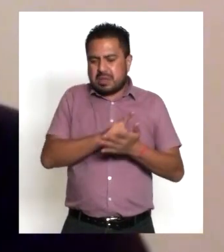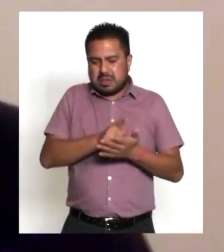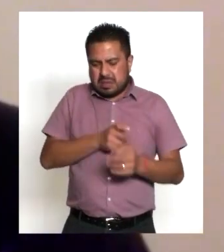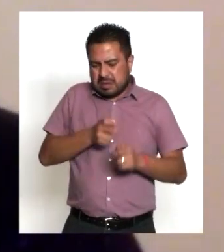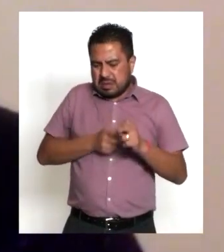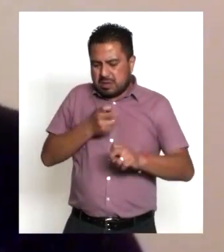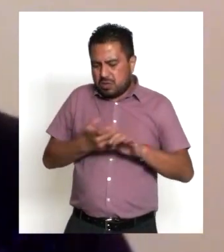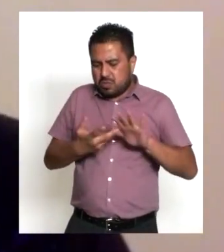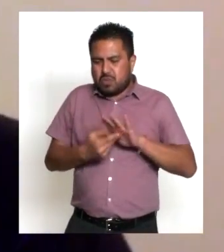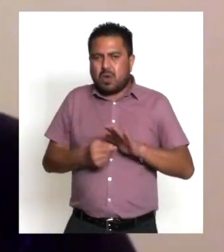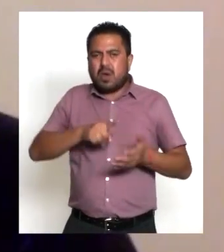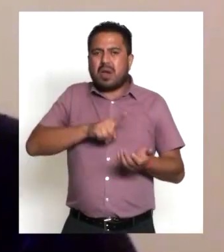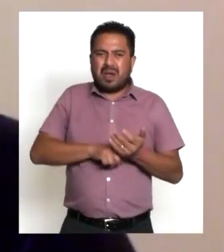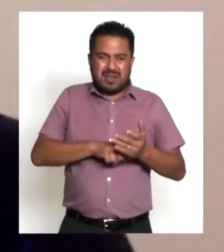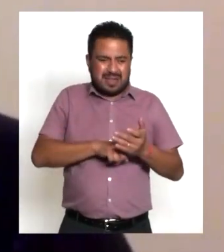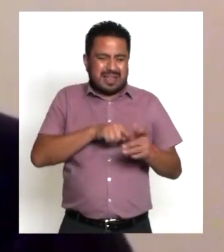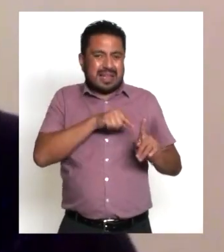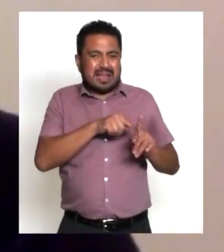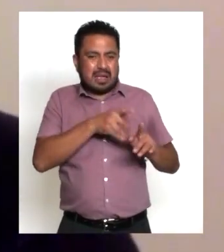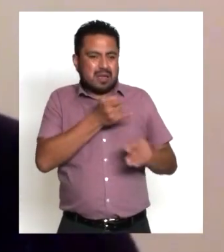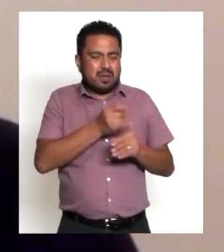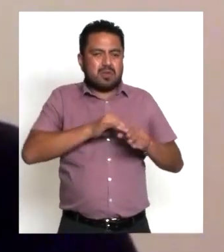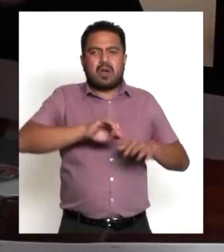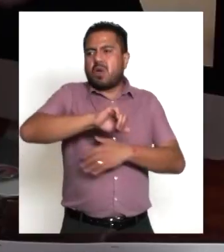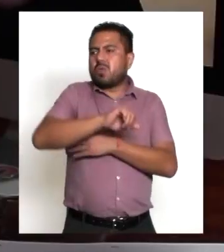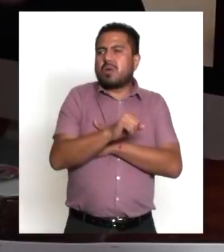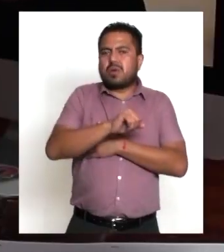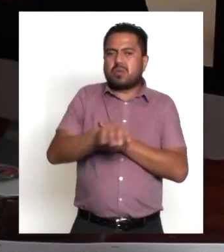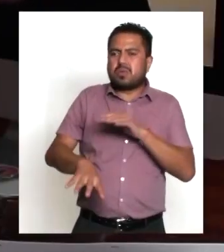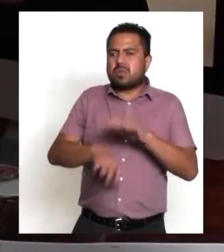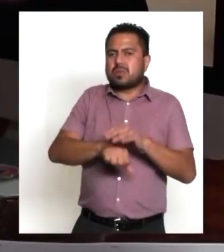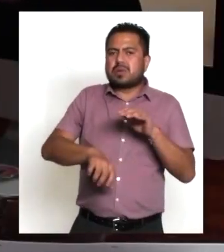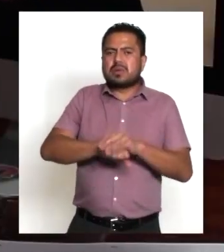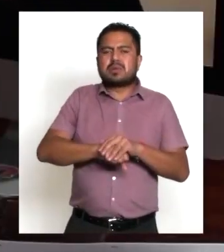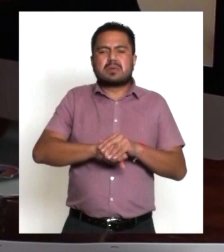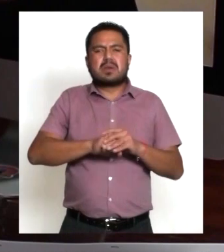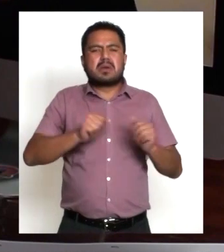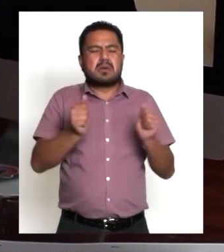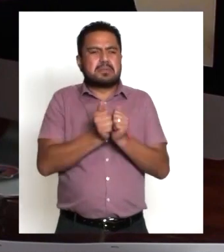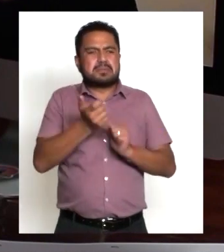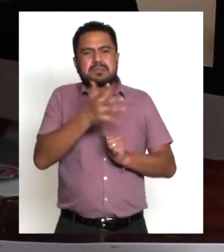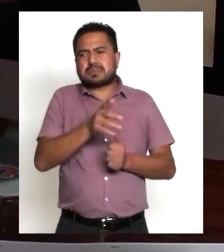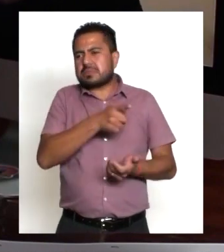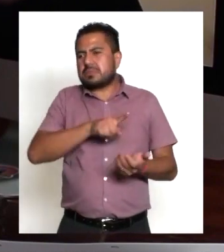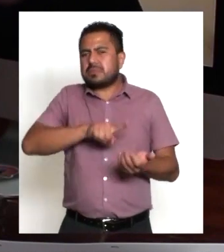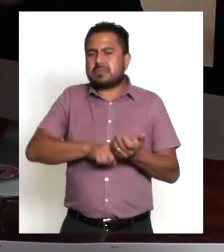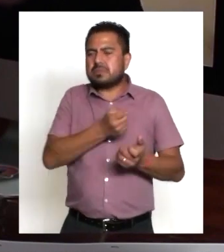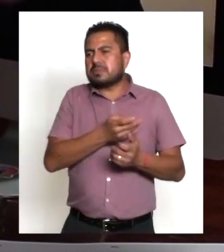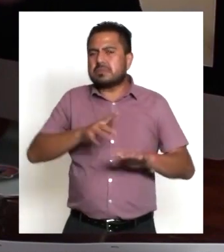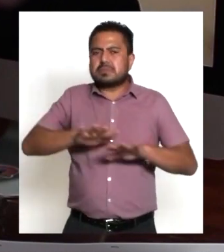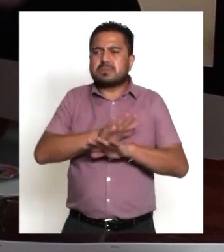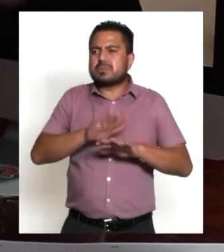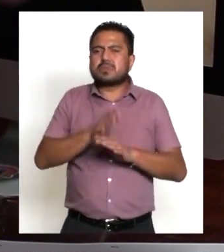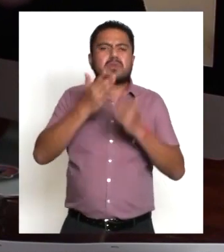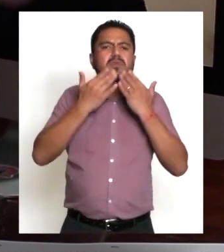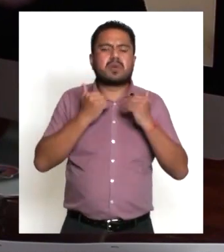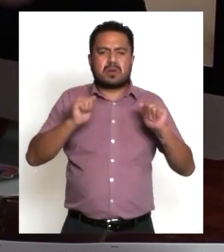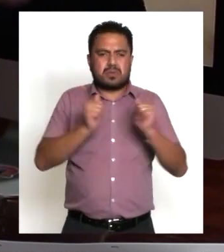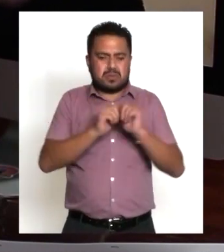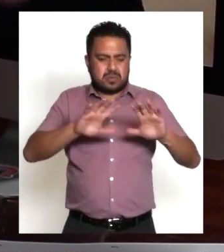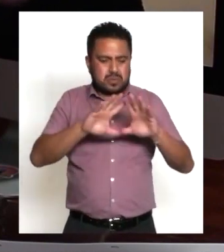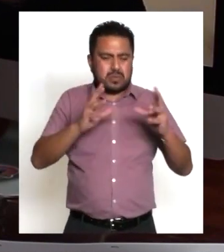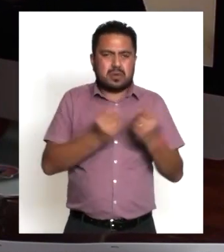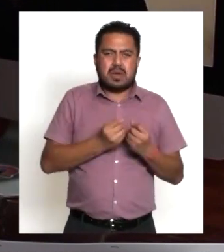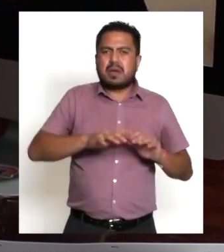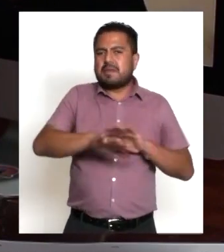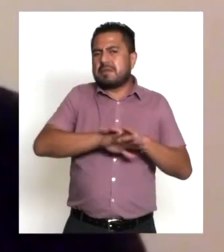el disco ferromagnético hay un 1 y un 0, y es lo que se va guardando. Con una pequeña batería es con lo que se guarda que no se cambie esa